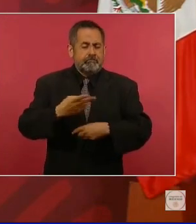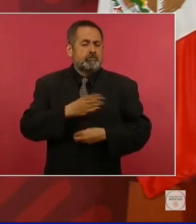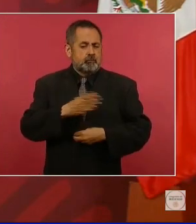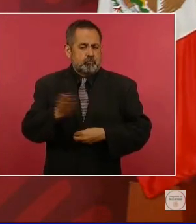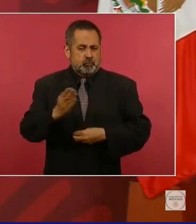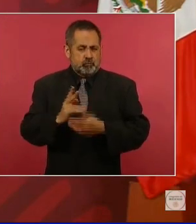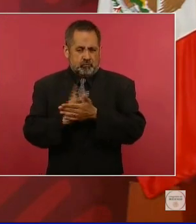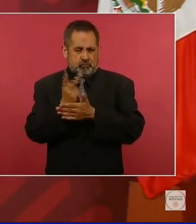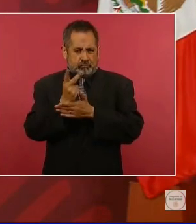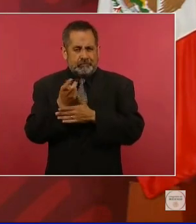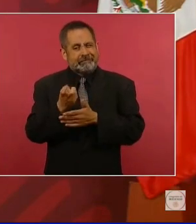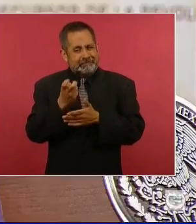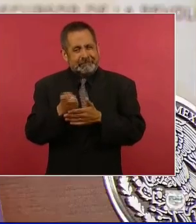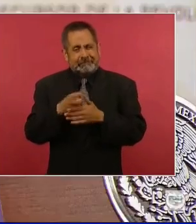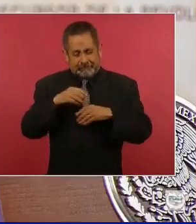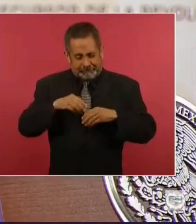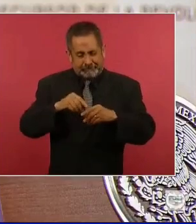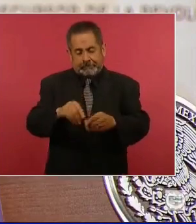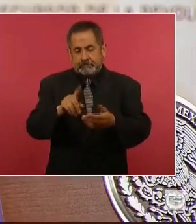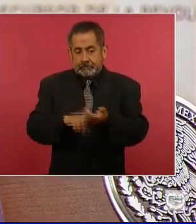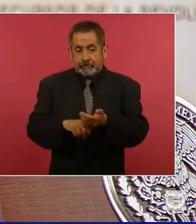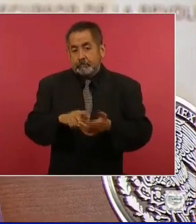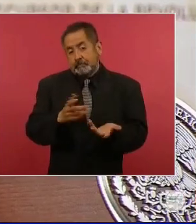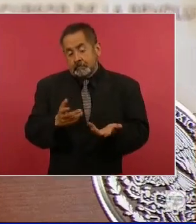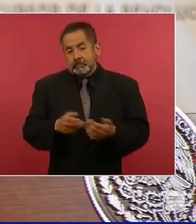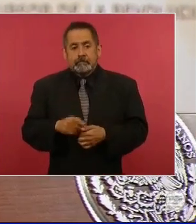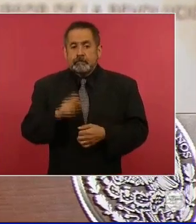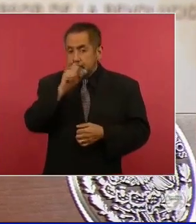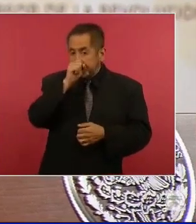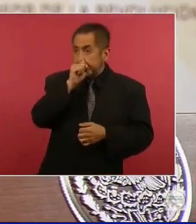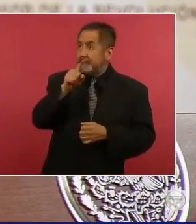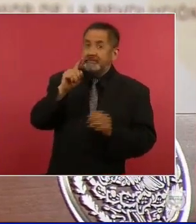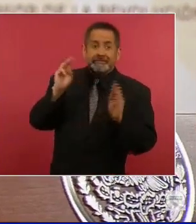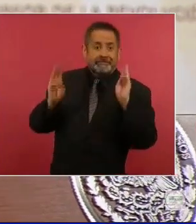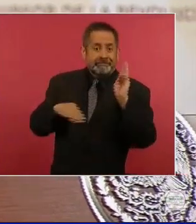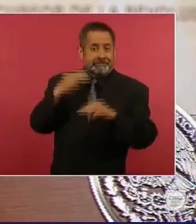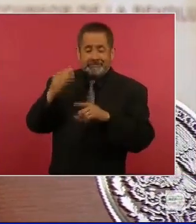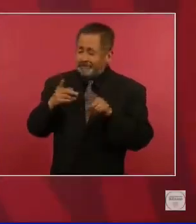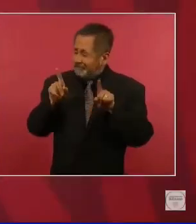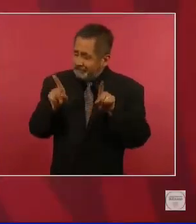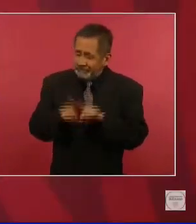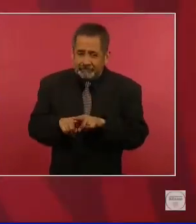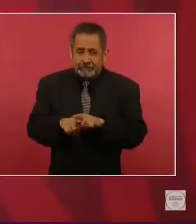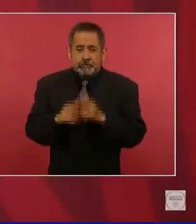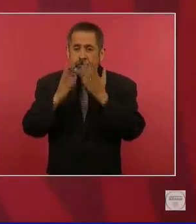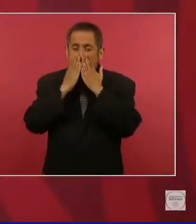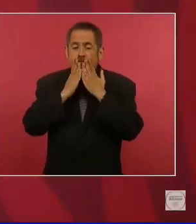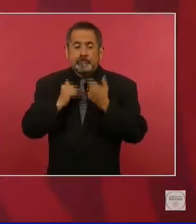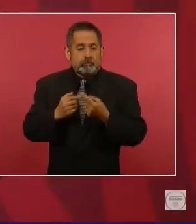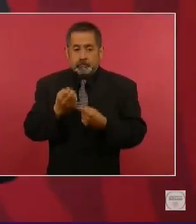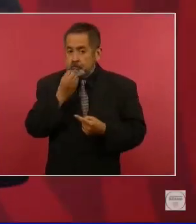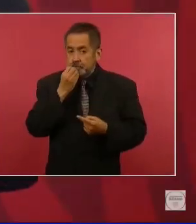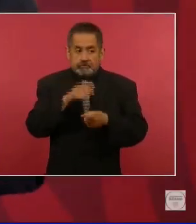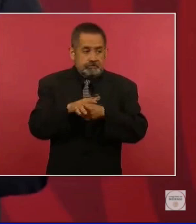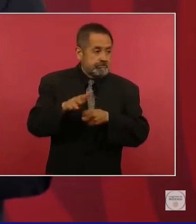tenemos también en el mundo, pues es escasez de alimento,